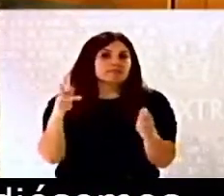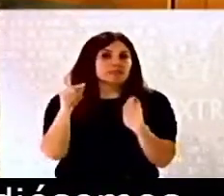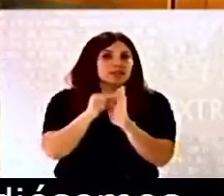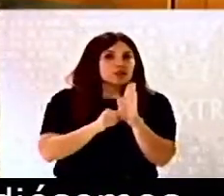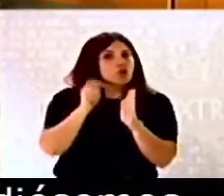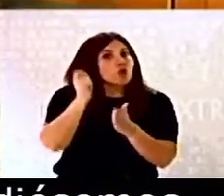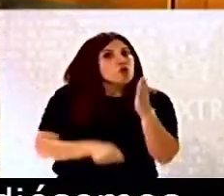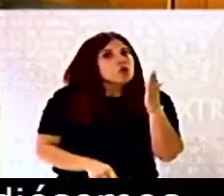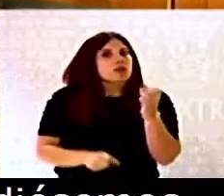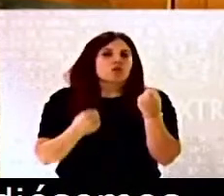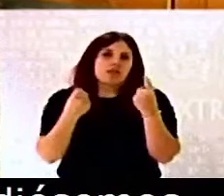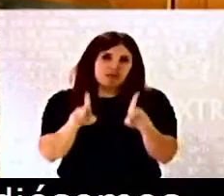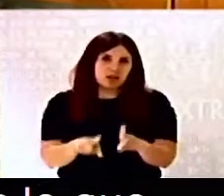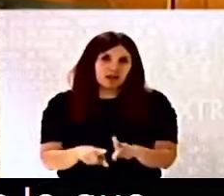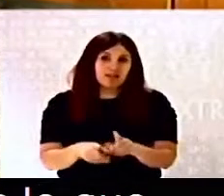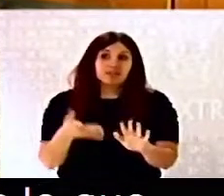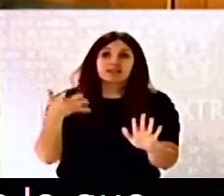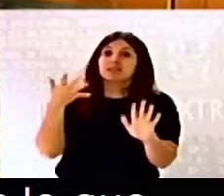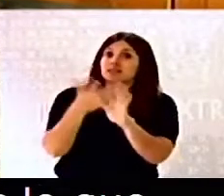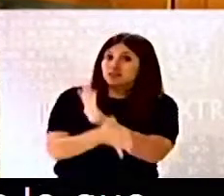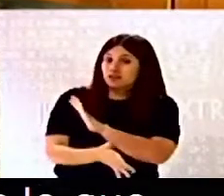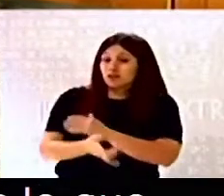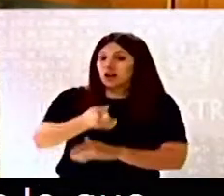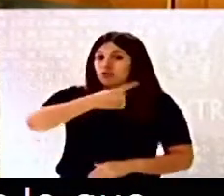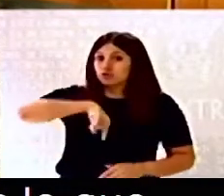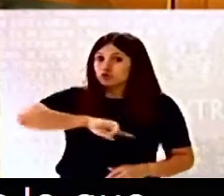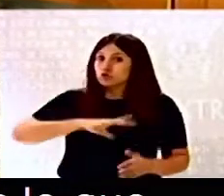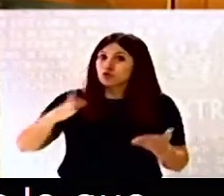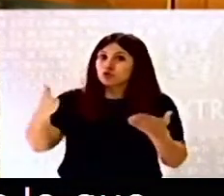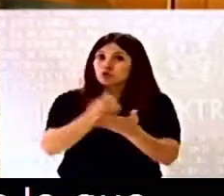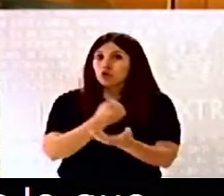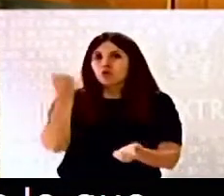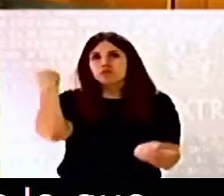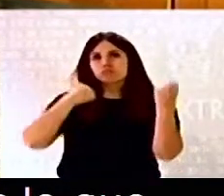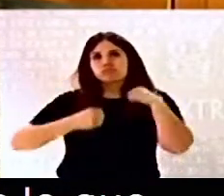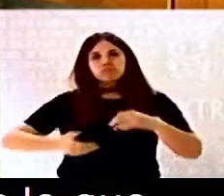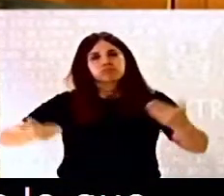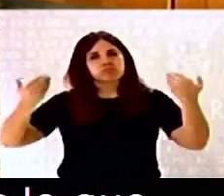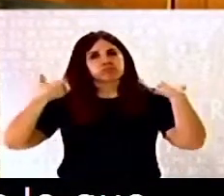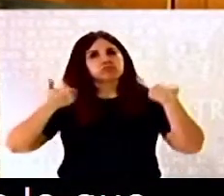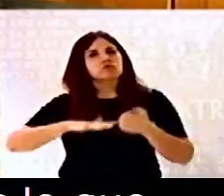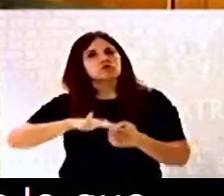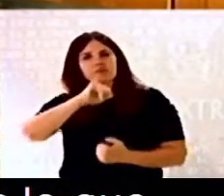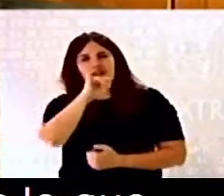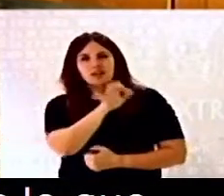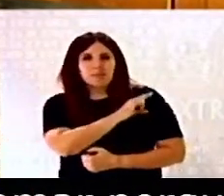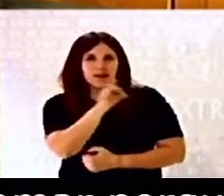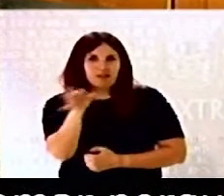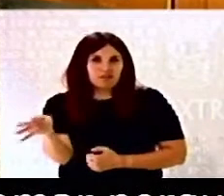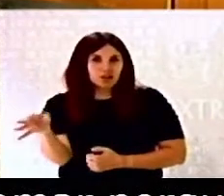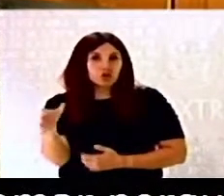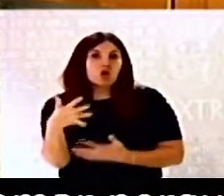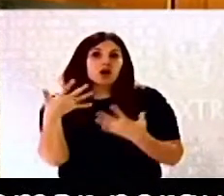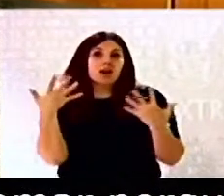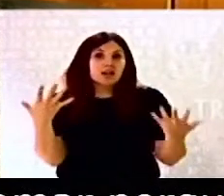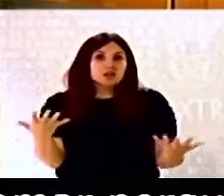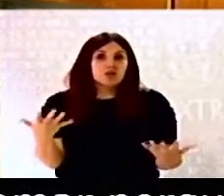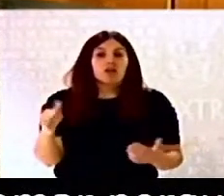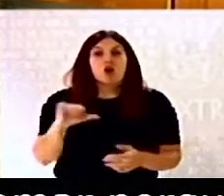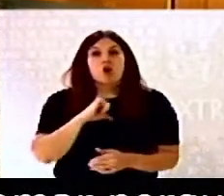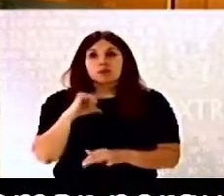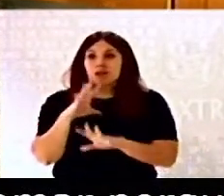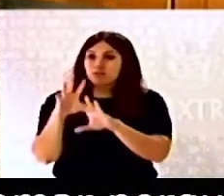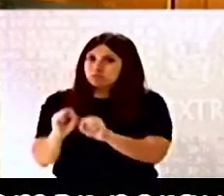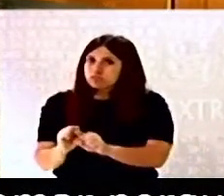Porque eso significará que hemos tenido la responsabilidad suficiente por parte de la sociedad, ¿no? Y que, por lo tanto, esas cifras de ocupación hospitalaria